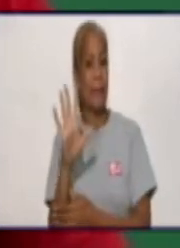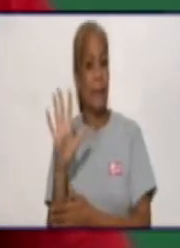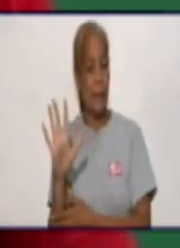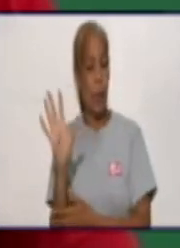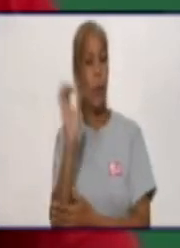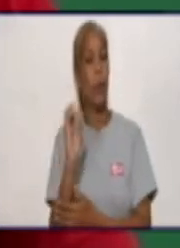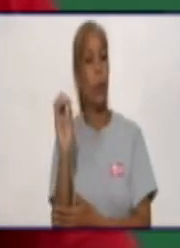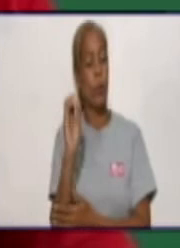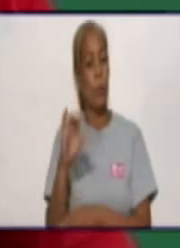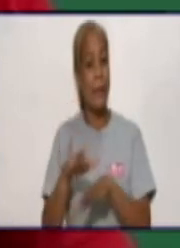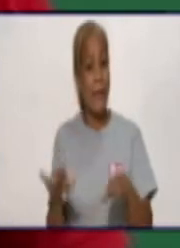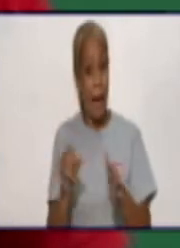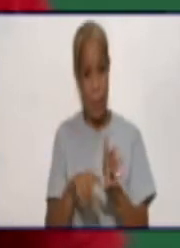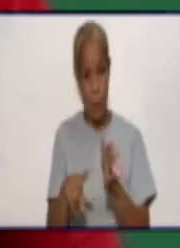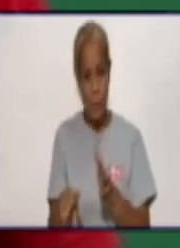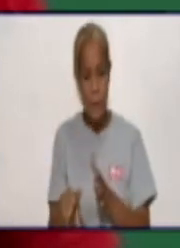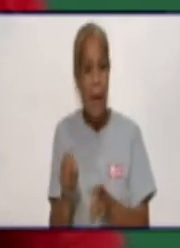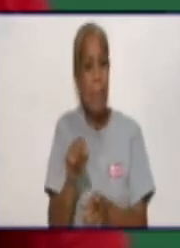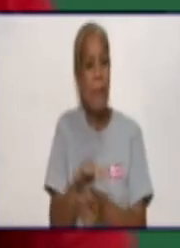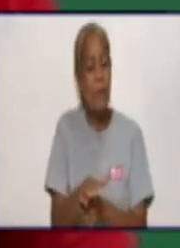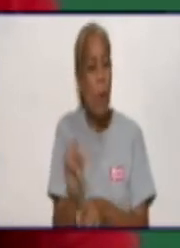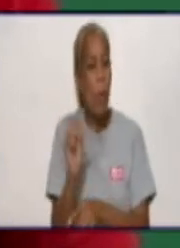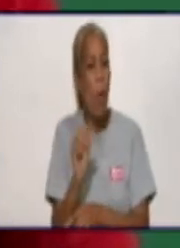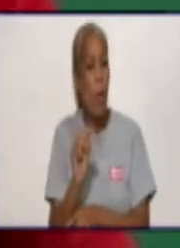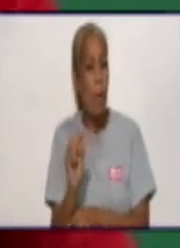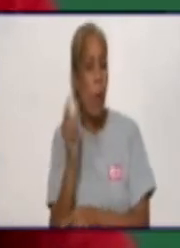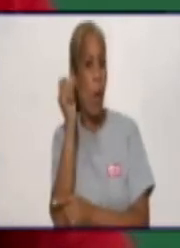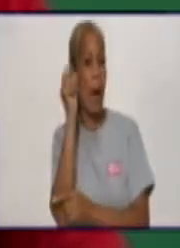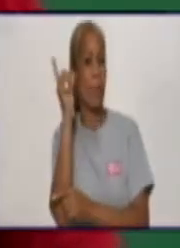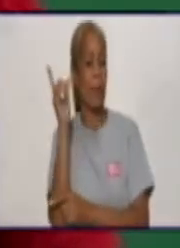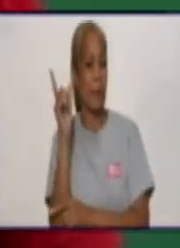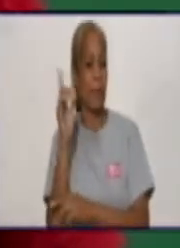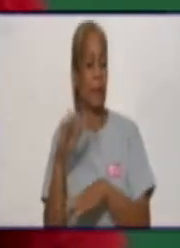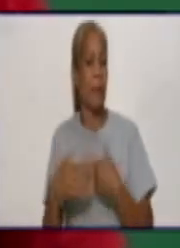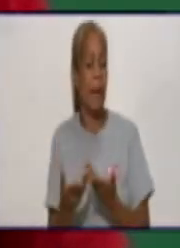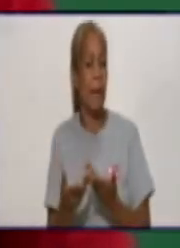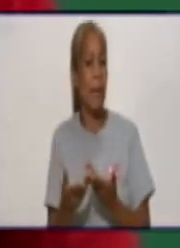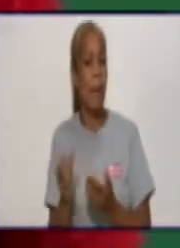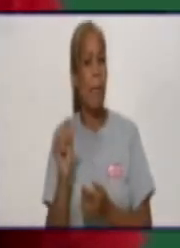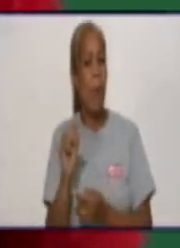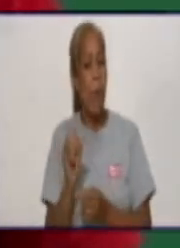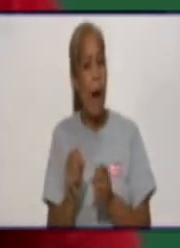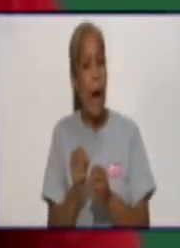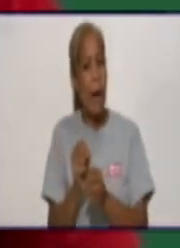nuestra empezó a experimentar igual que el resto del país una apertura gradual progresiva